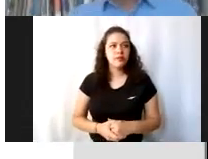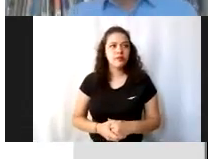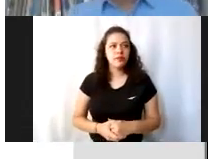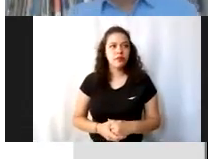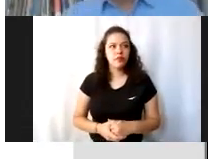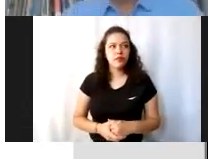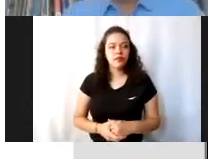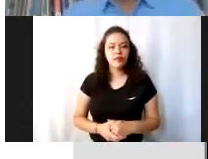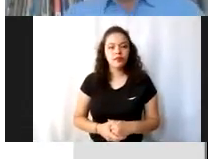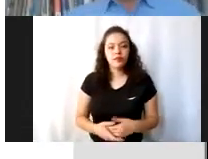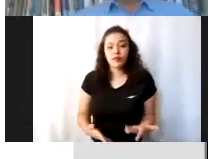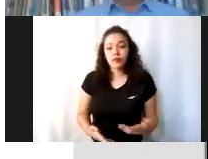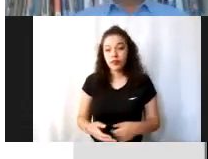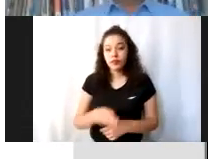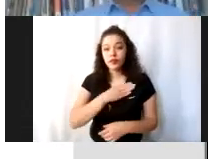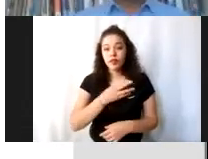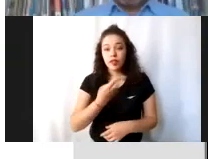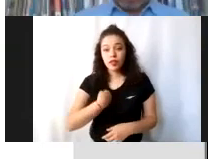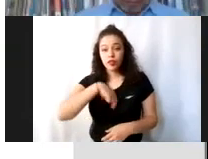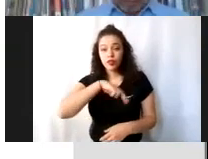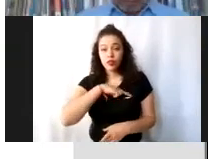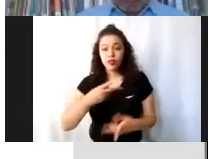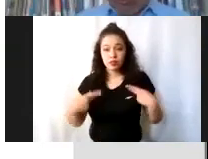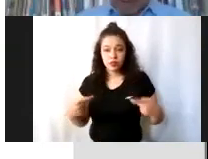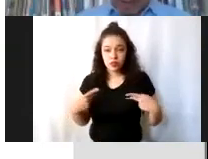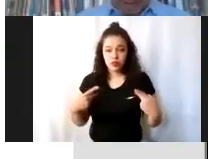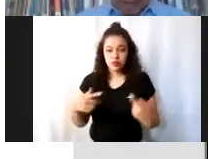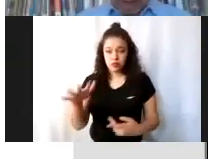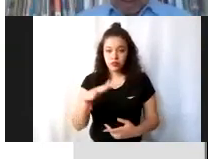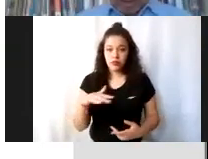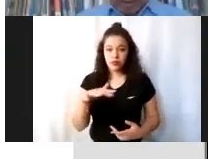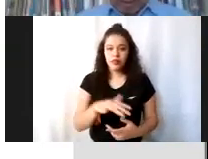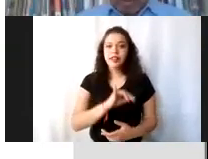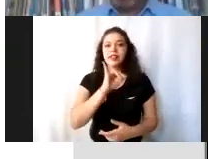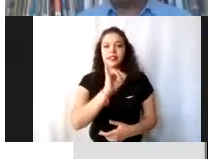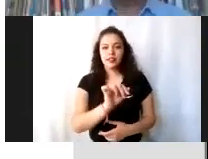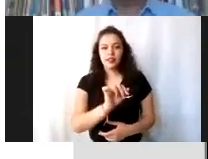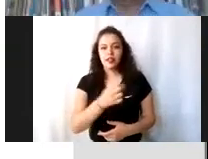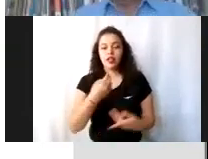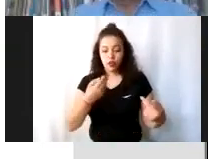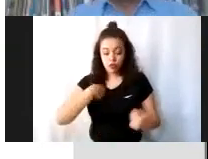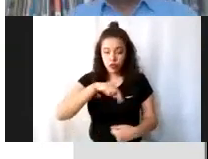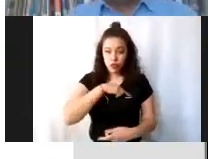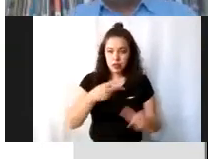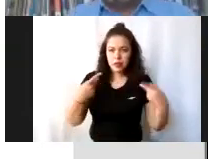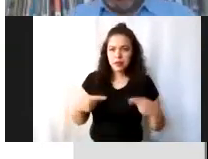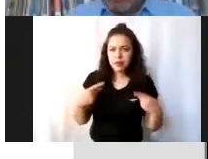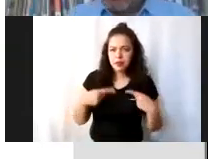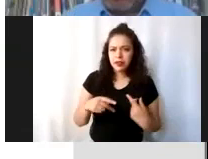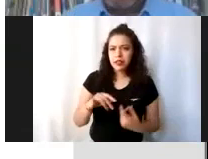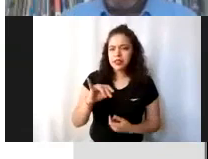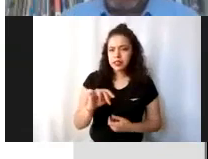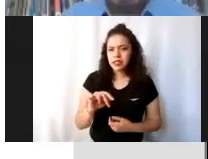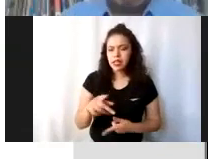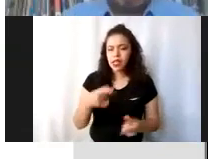Bueno, seríamos nosotros como ciudadanos. Así es, nosotros como ciudadanos. ¿Los menores